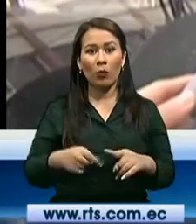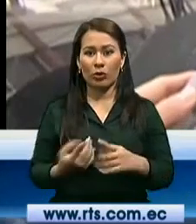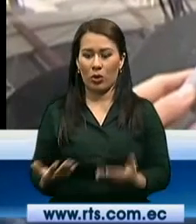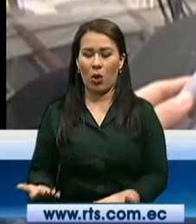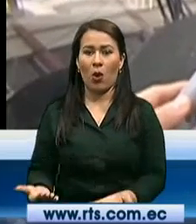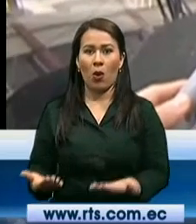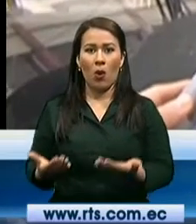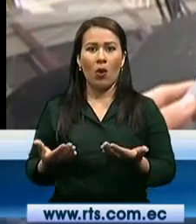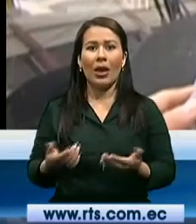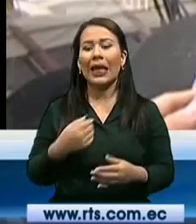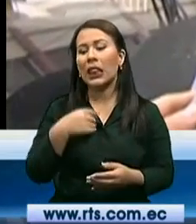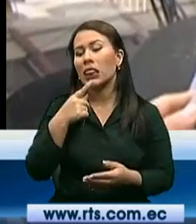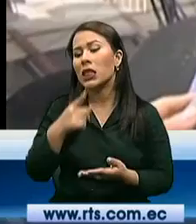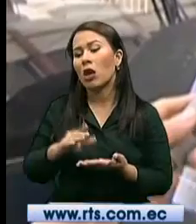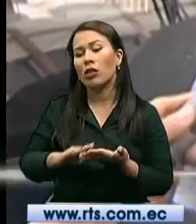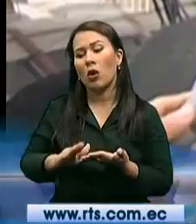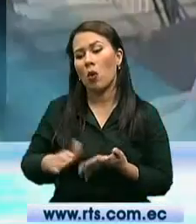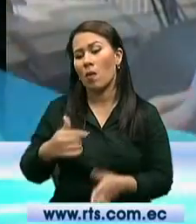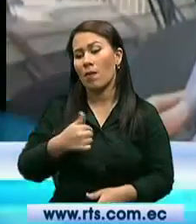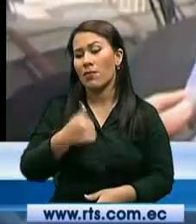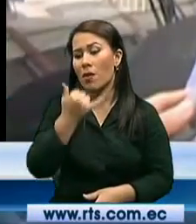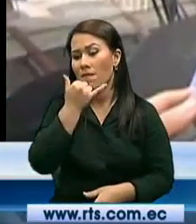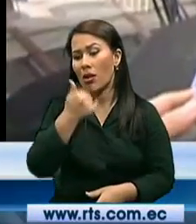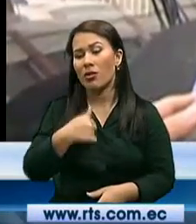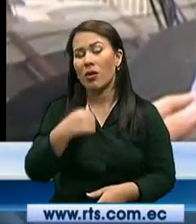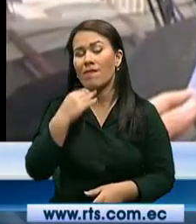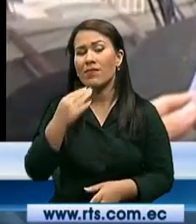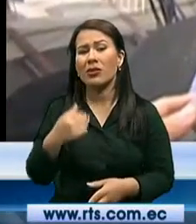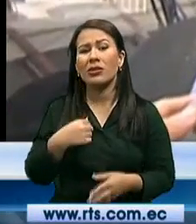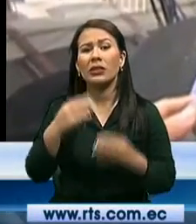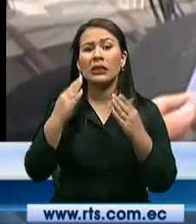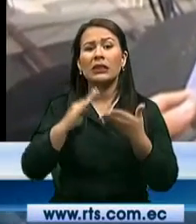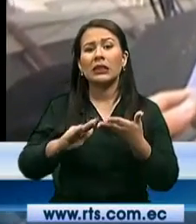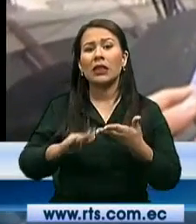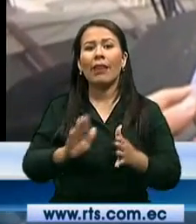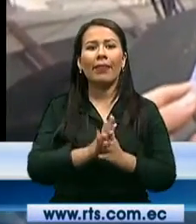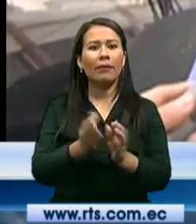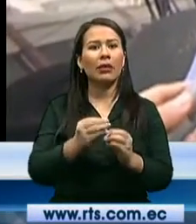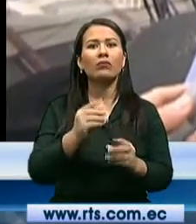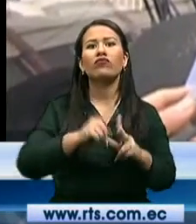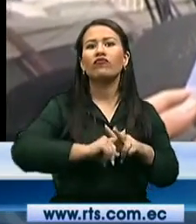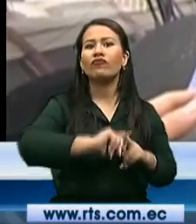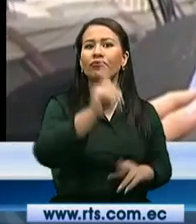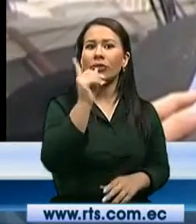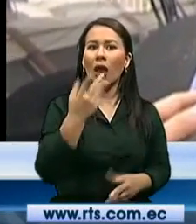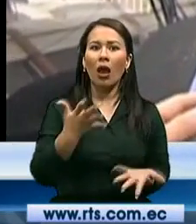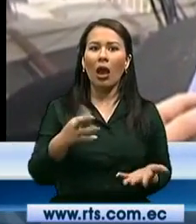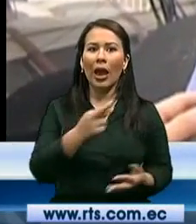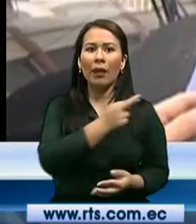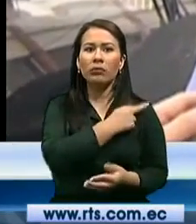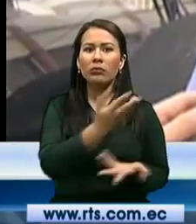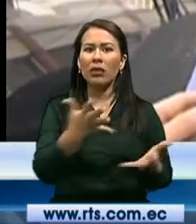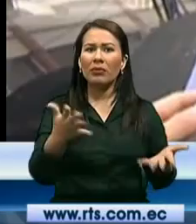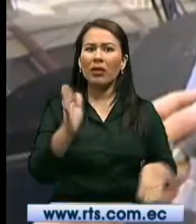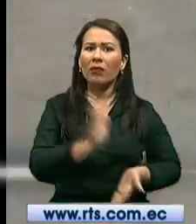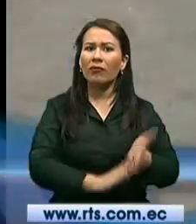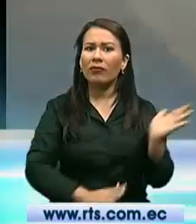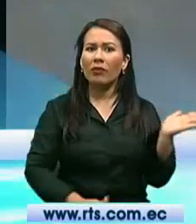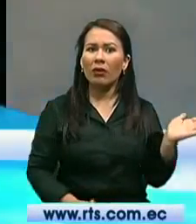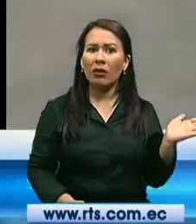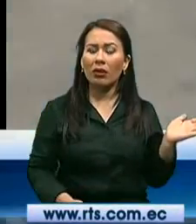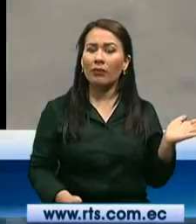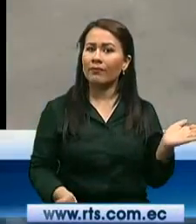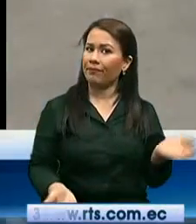dijo, sí, ¿sabe qué, señora? Discúlpeme, fue mi imprudencia, pero hasta ahí. Pero de ahí no se quiso responsable de nada y cogió y se fue.